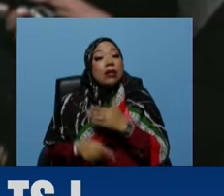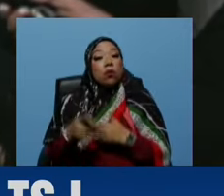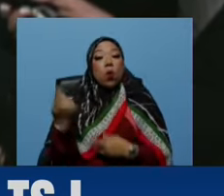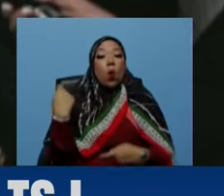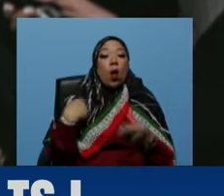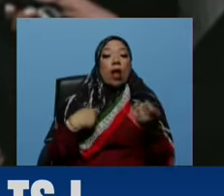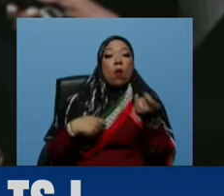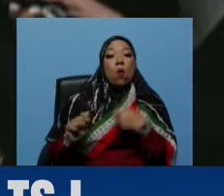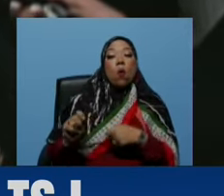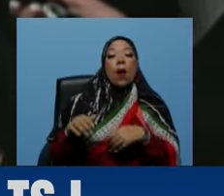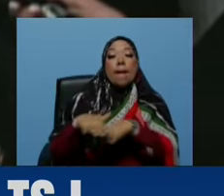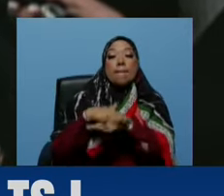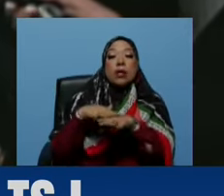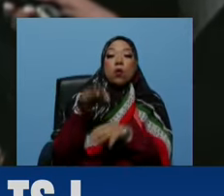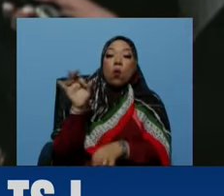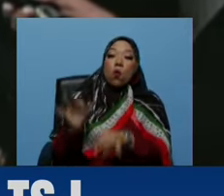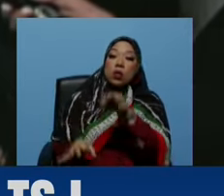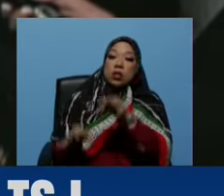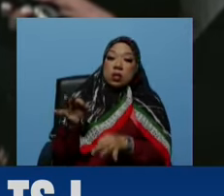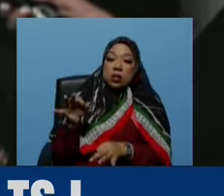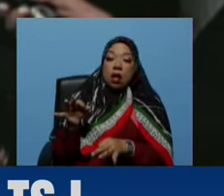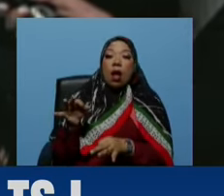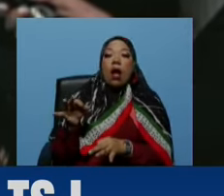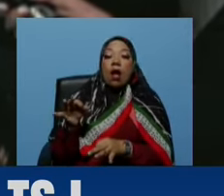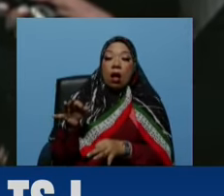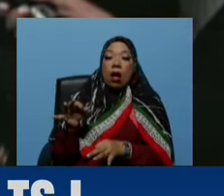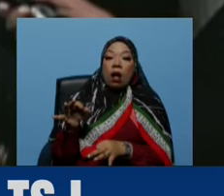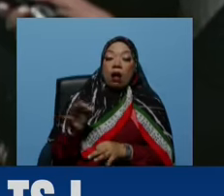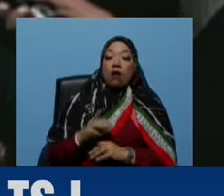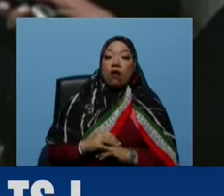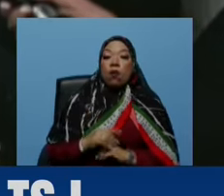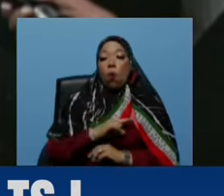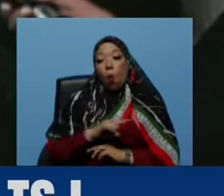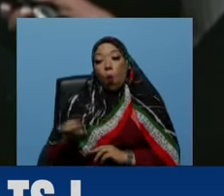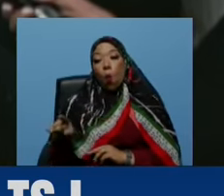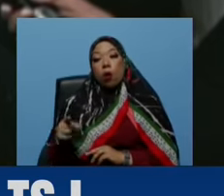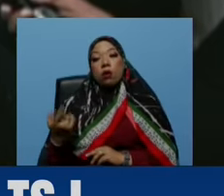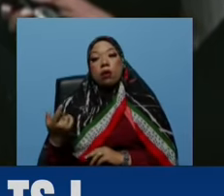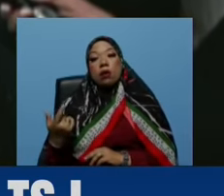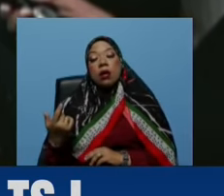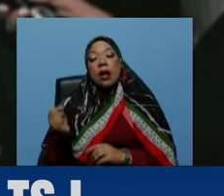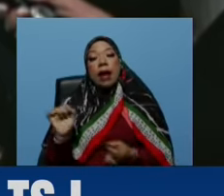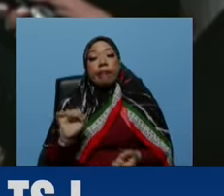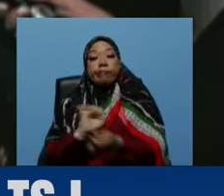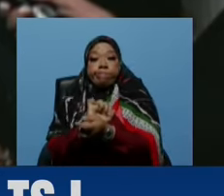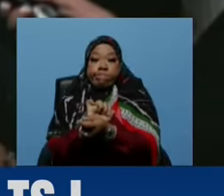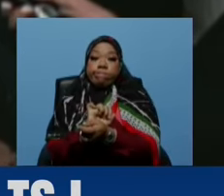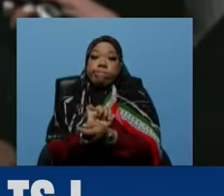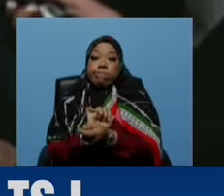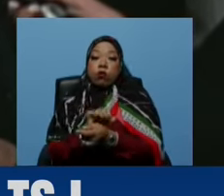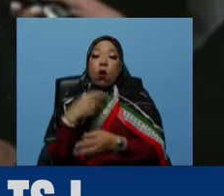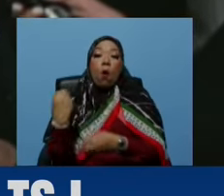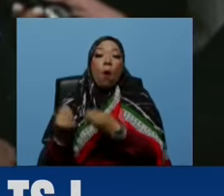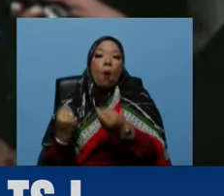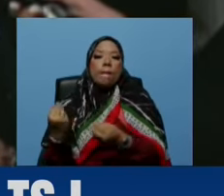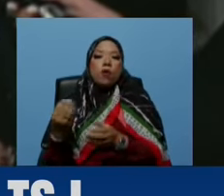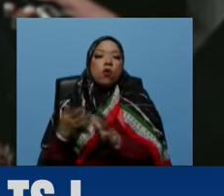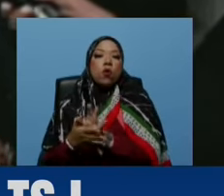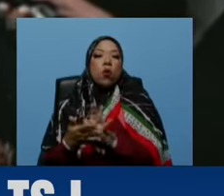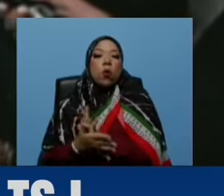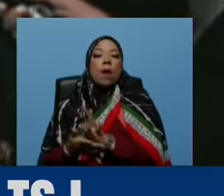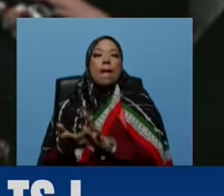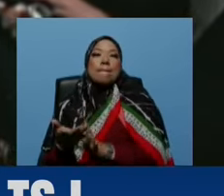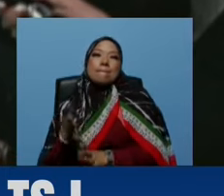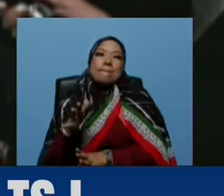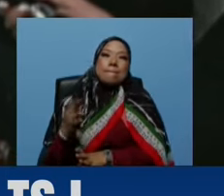como el mismo Tribunal Supremo de Justicia, el mismo tribunal, pueda ordenar un mandato de conducción. Un mandato de conducción no es que va a ir preso, pero